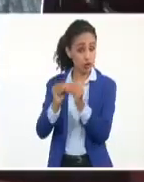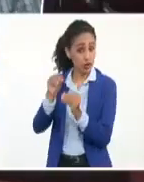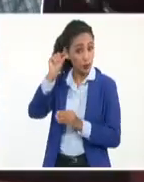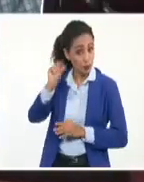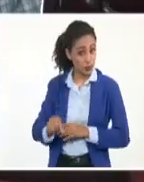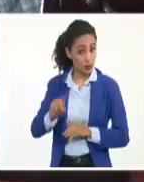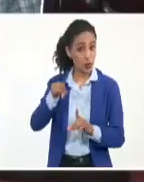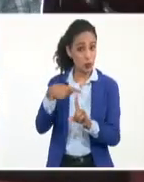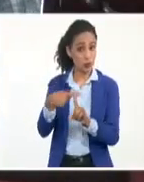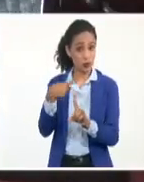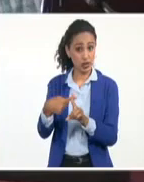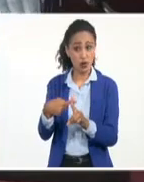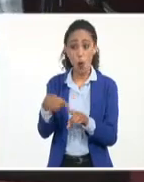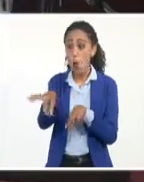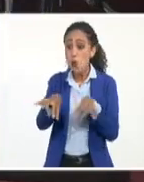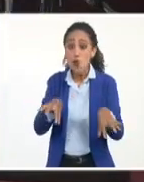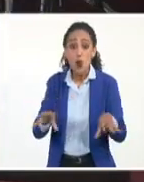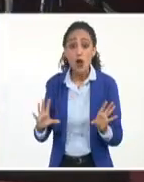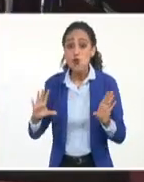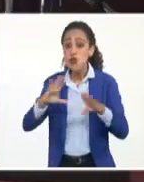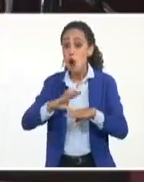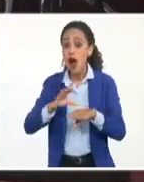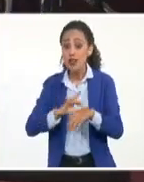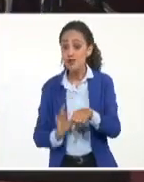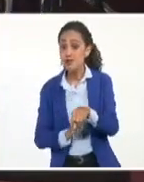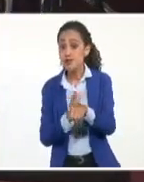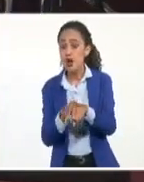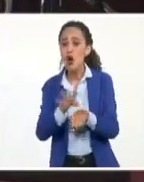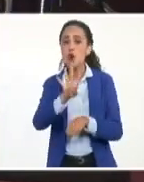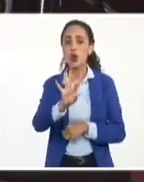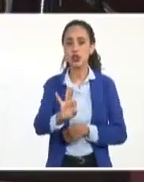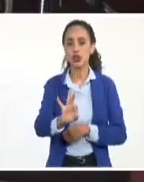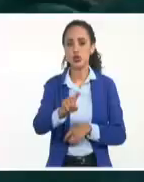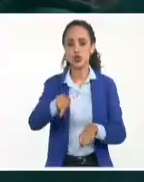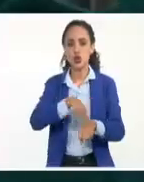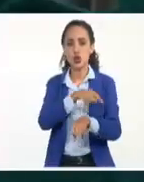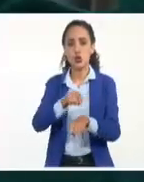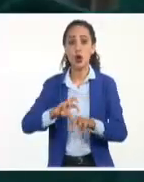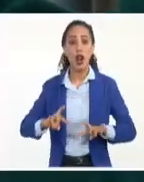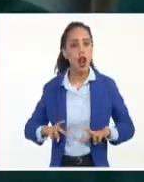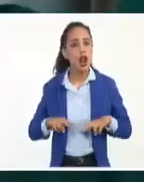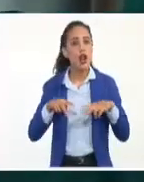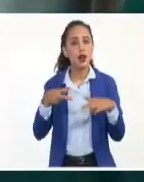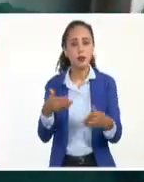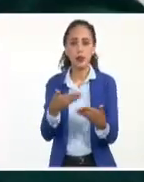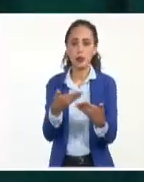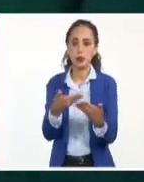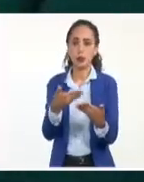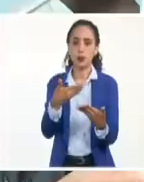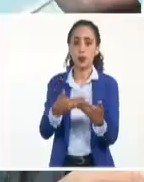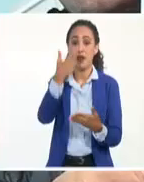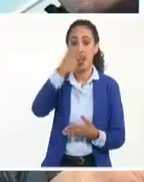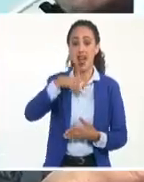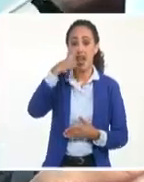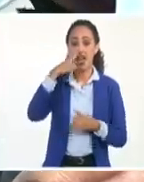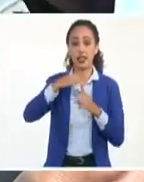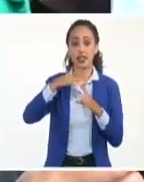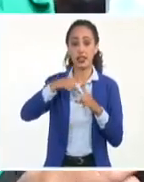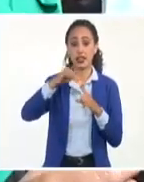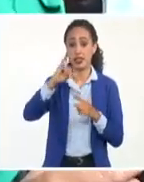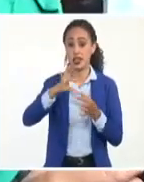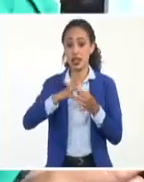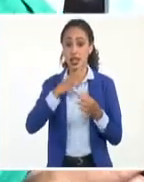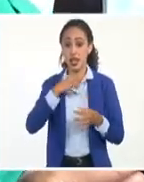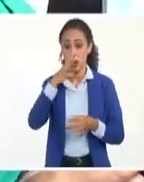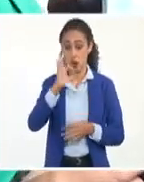proviene de área de transmisión, a las 48 horas se le repite el test de antígeno y si vuelve a ser negativo, entonces se